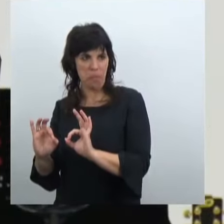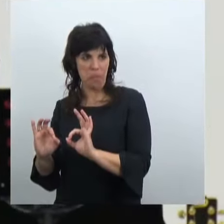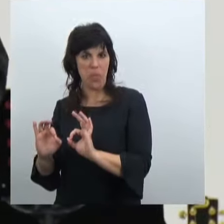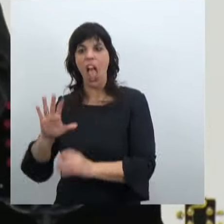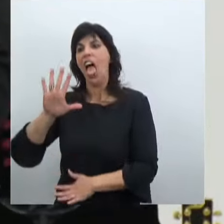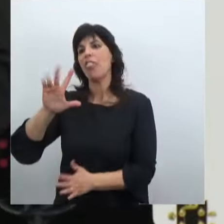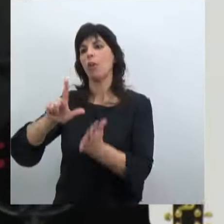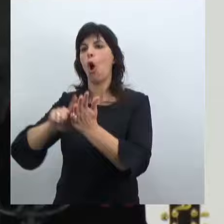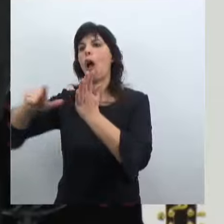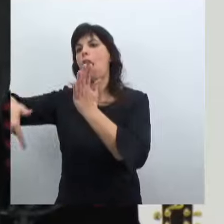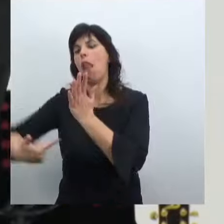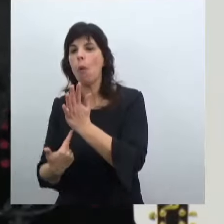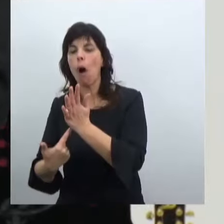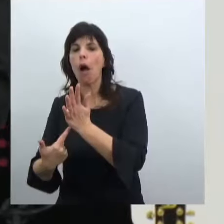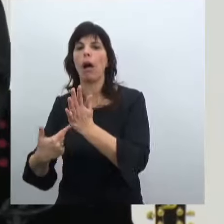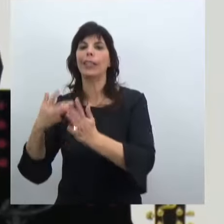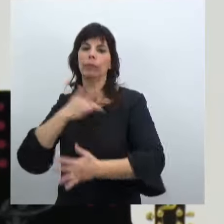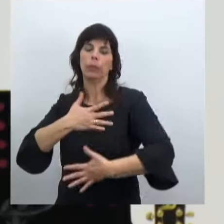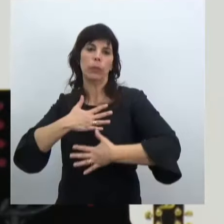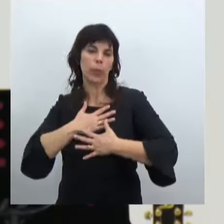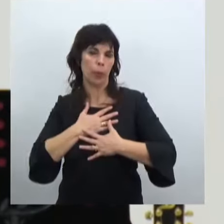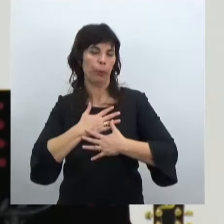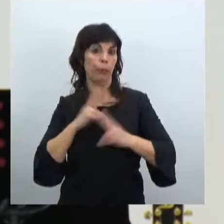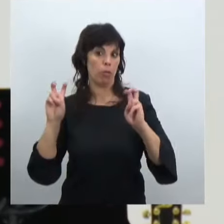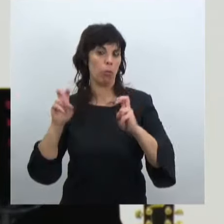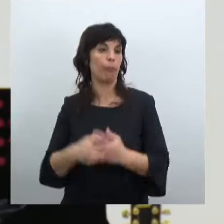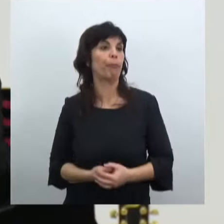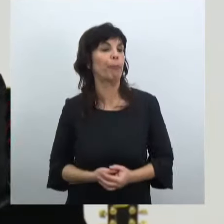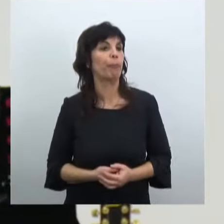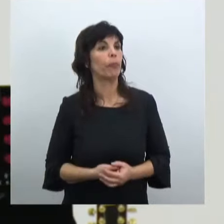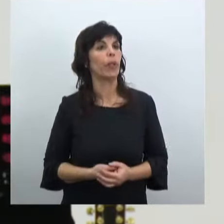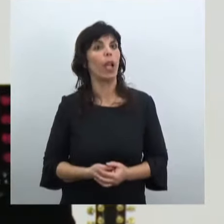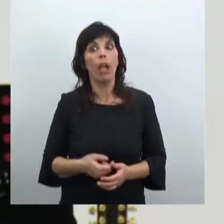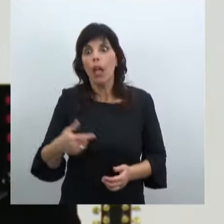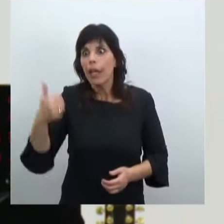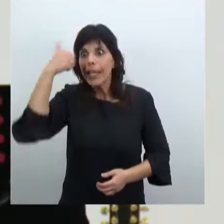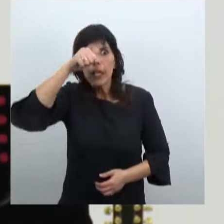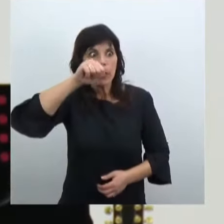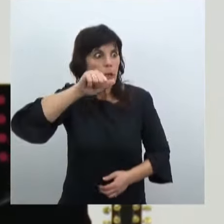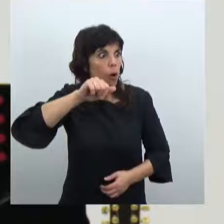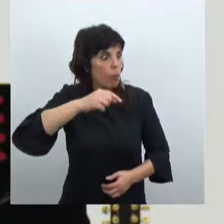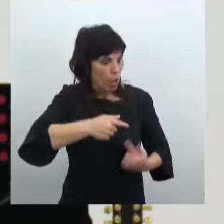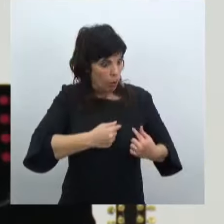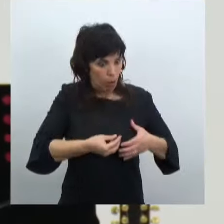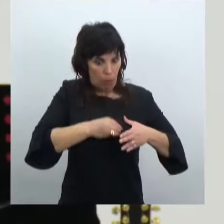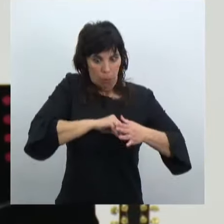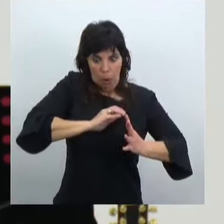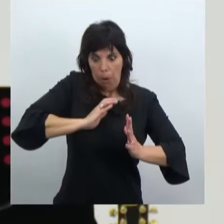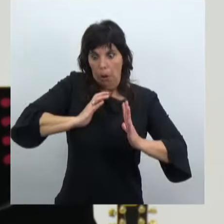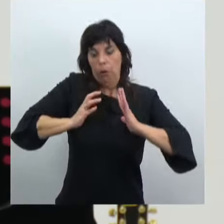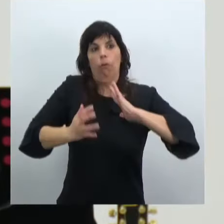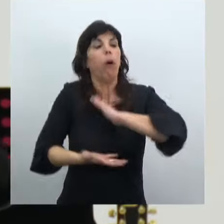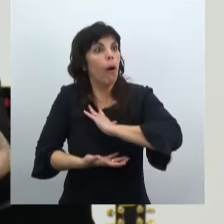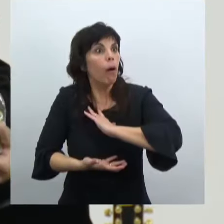Lenguaje o idiomas de amor. Y dice que se convirtió y cambió totalmente.